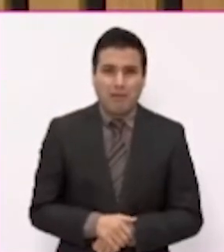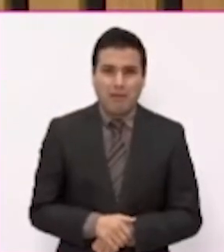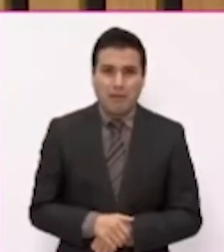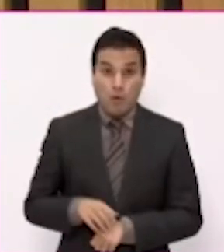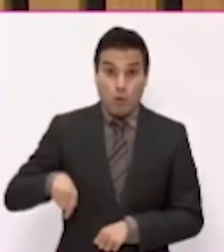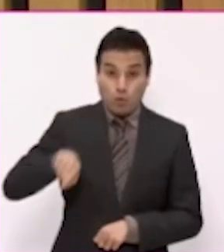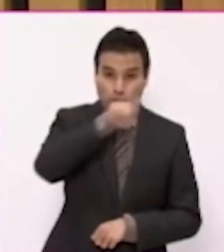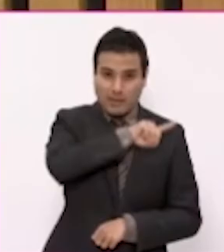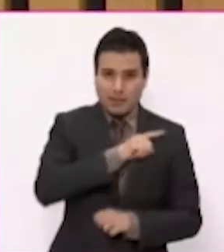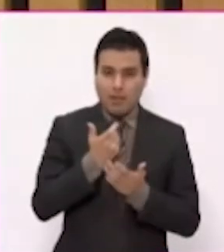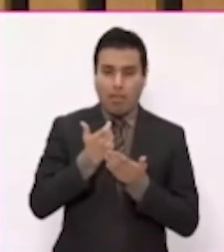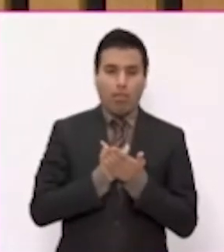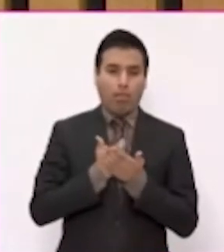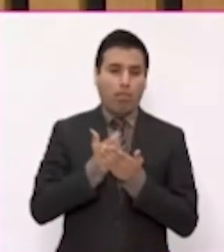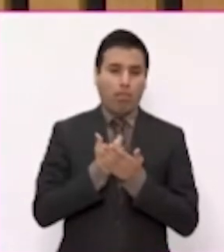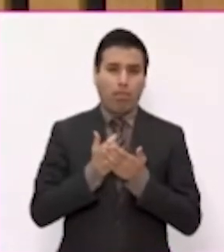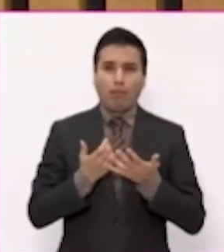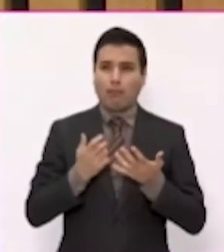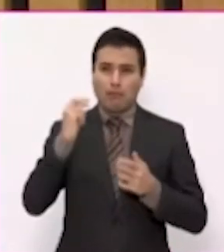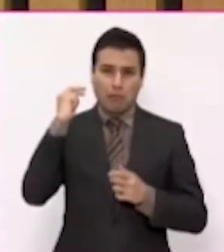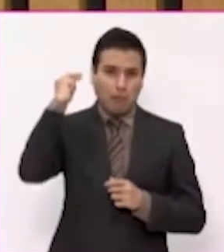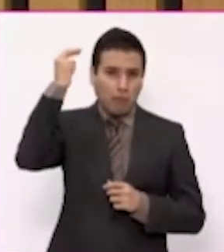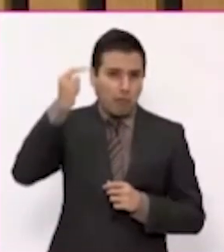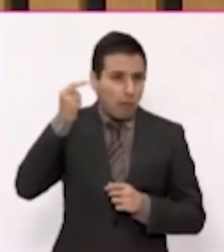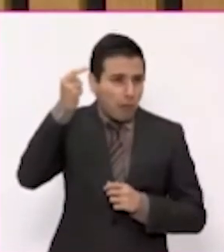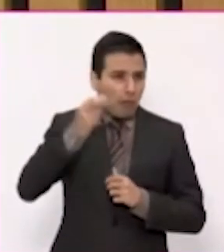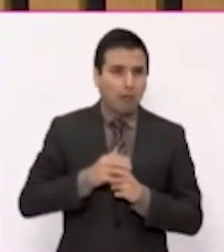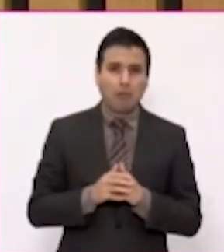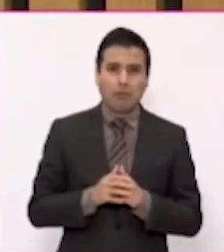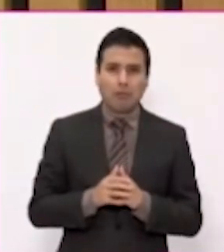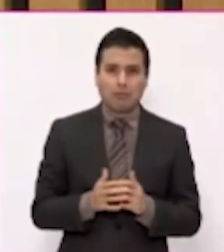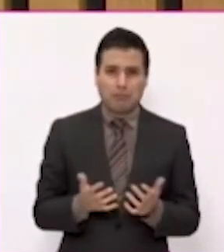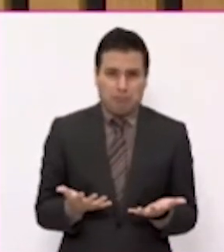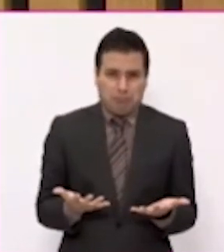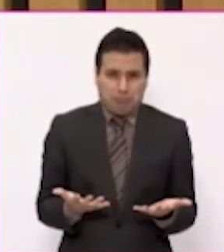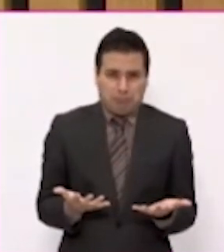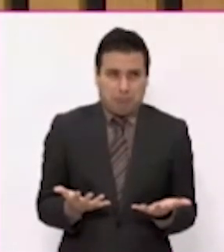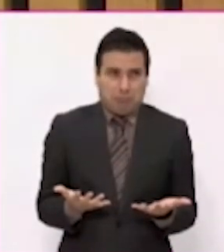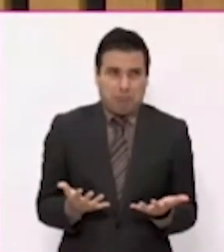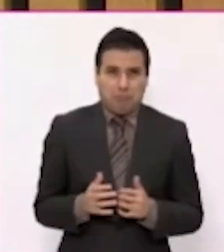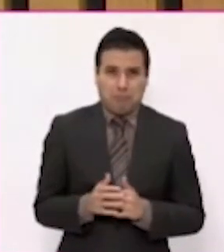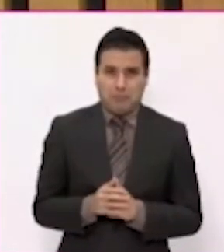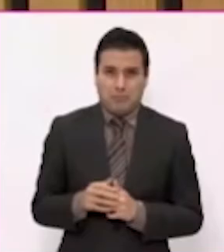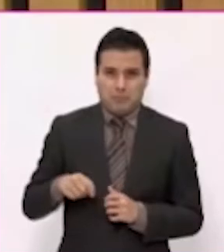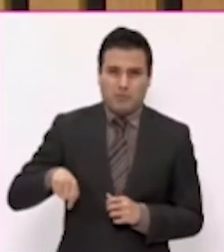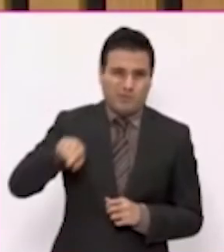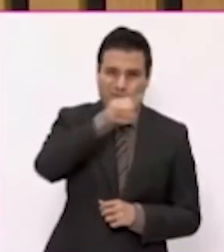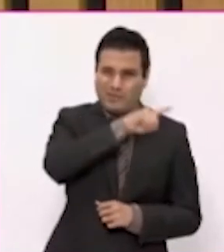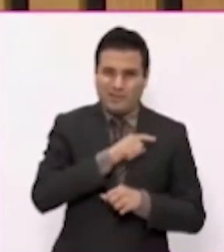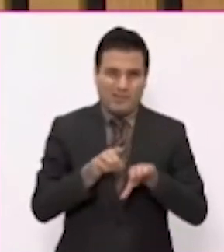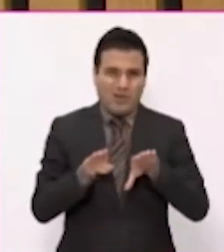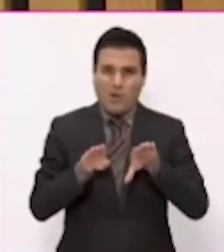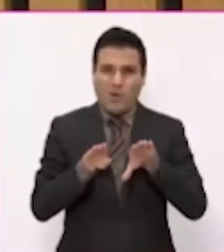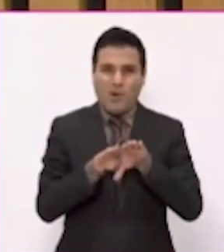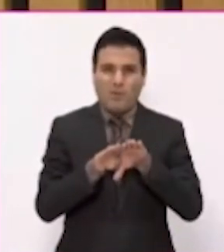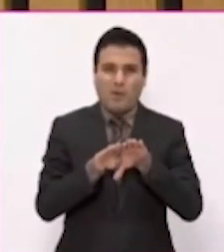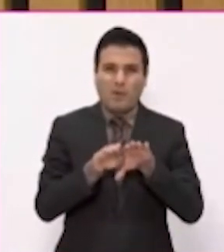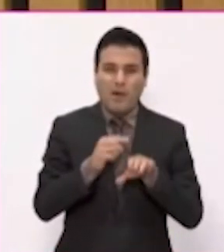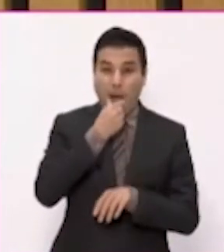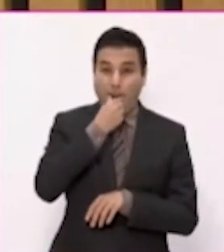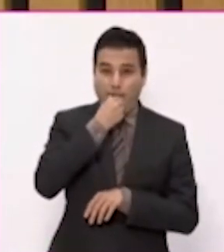dan unos sueldazos, se dan unos lujos. son un árbitro vendido, son un